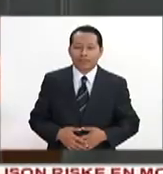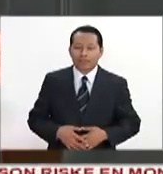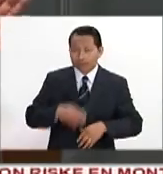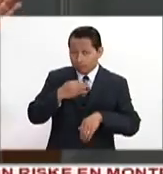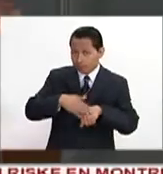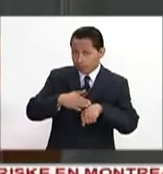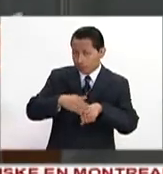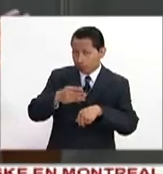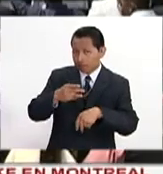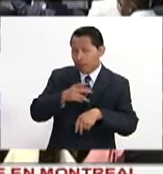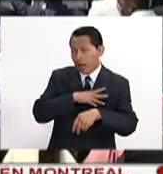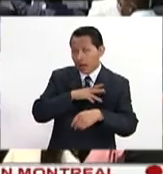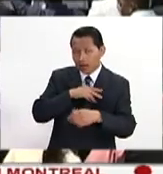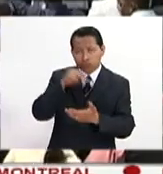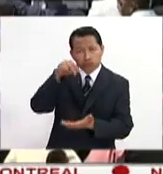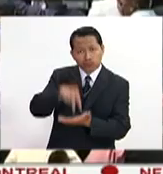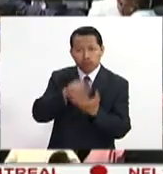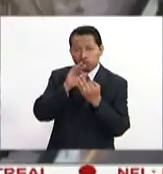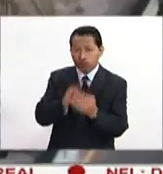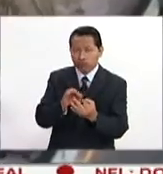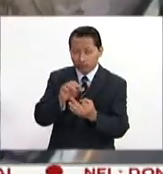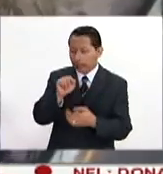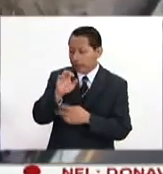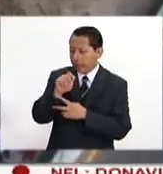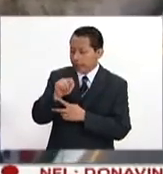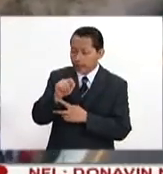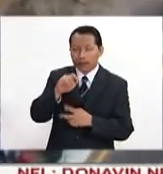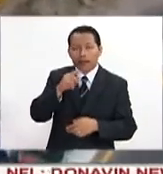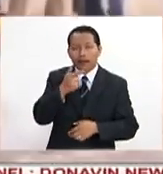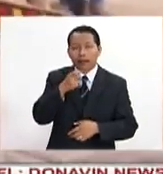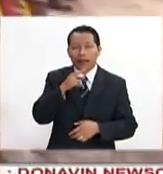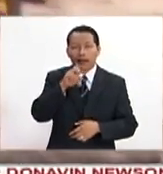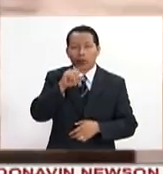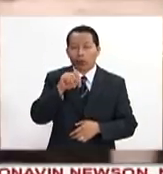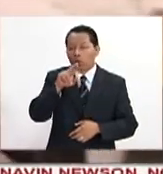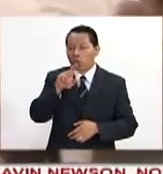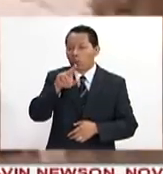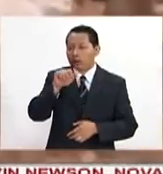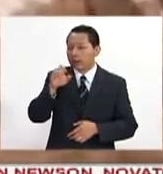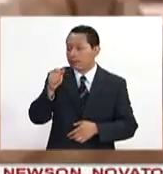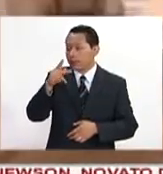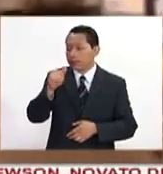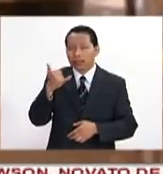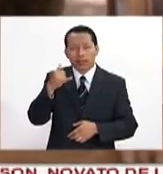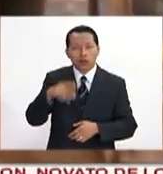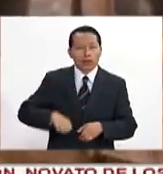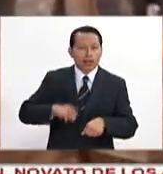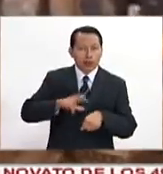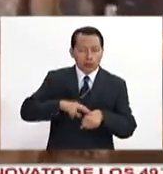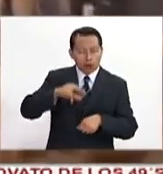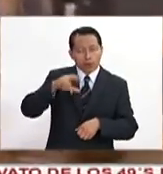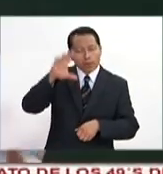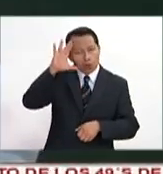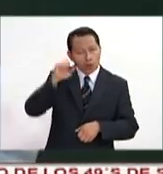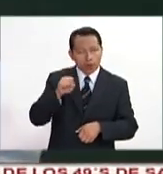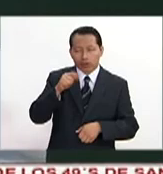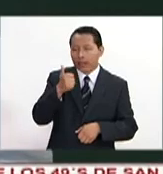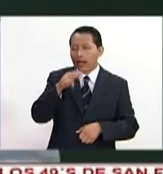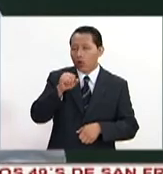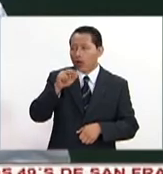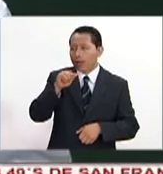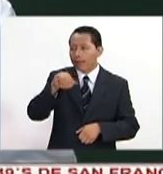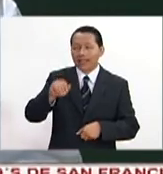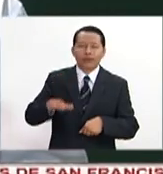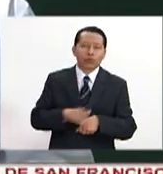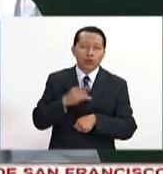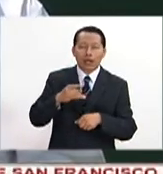llaman a comparecer al secretario de Comunicaciones y Transportes, Gerardo Ruiz Esparza, y al gobernador de Morelos, Graco Ramírez, por el socavón en el Paso